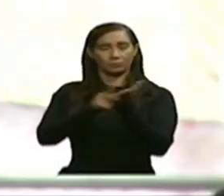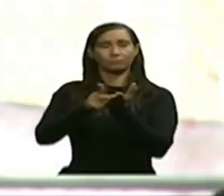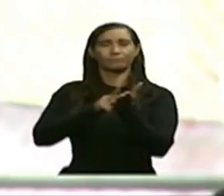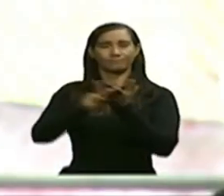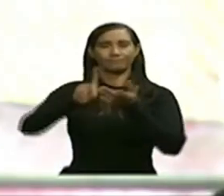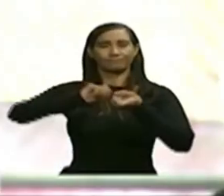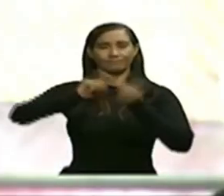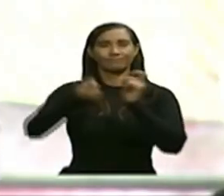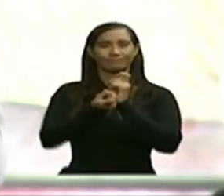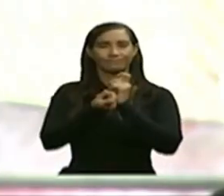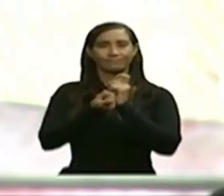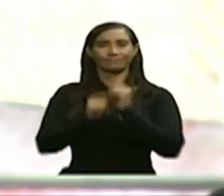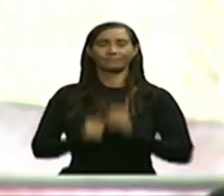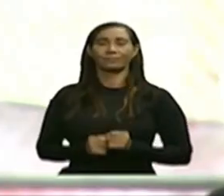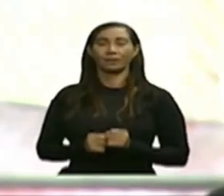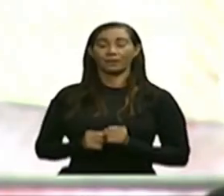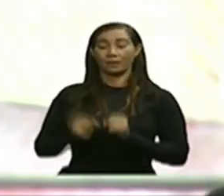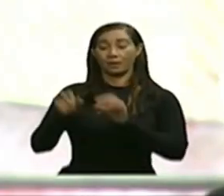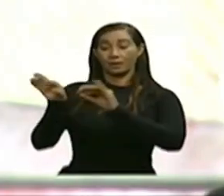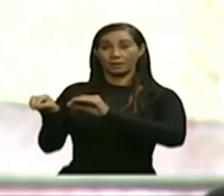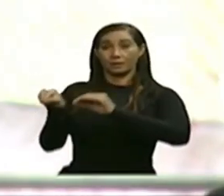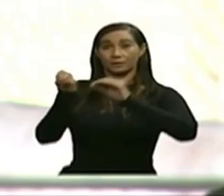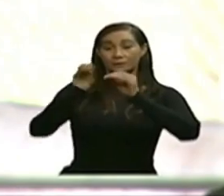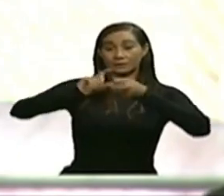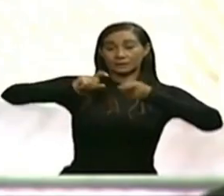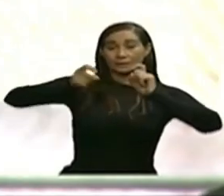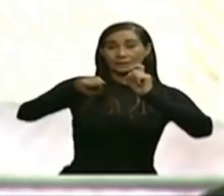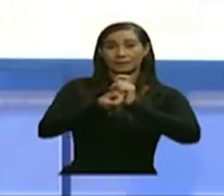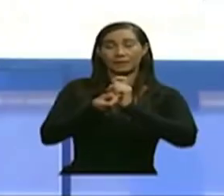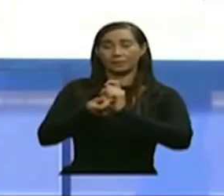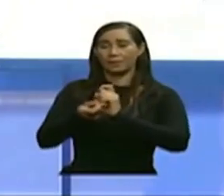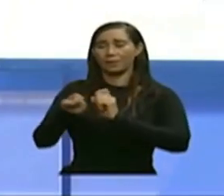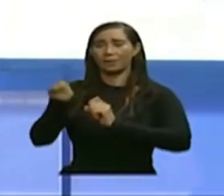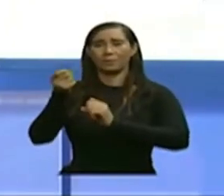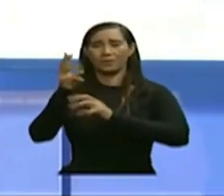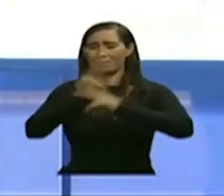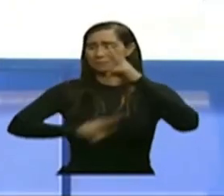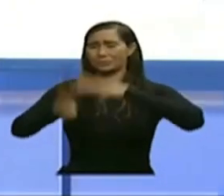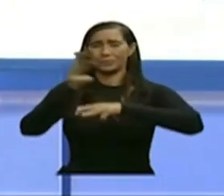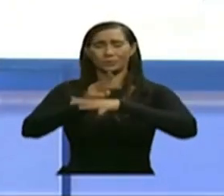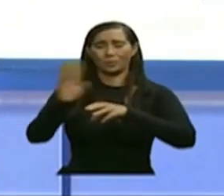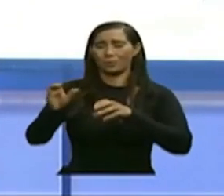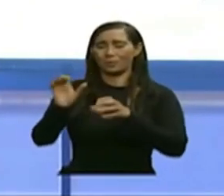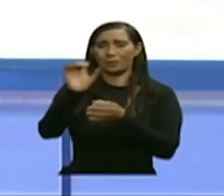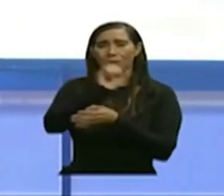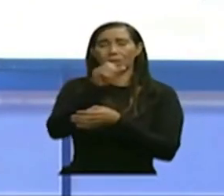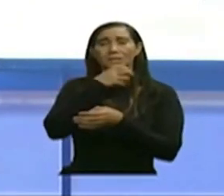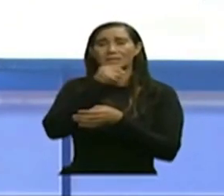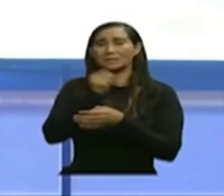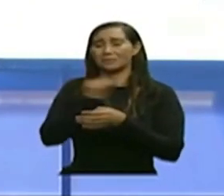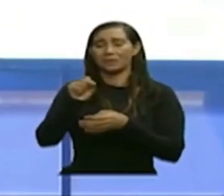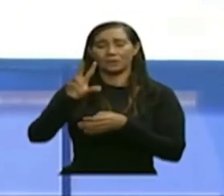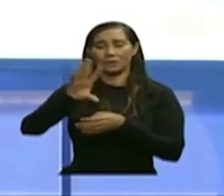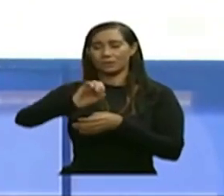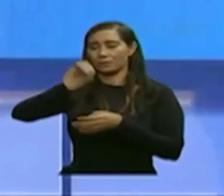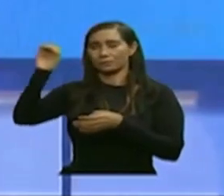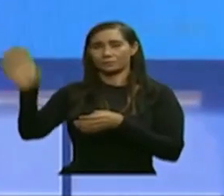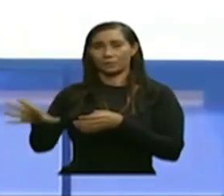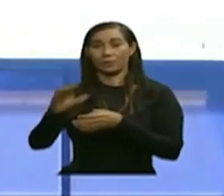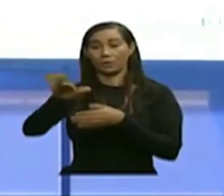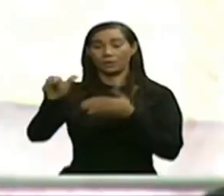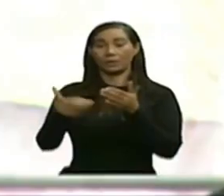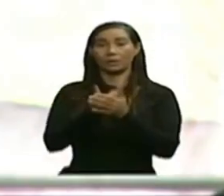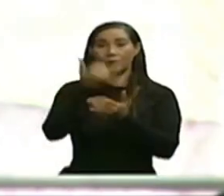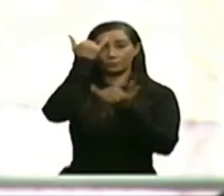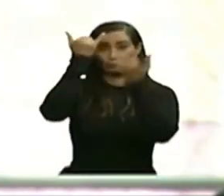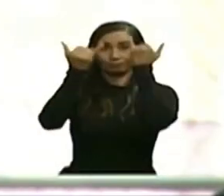cambio. Pues pasamos de un modelo ya obsoleto en todas partes del mundo a uno basado en la iniciativa y propiedad